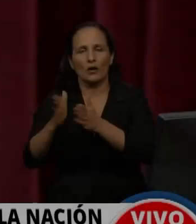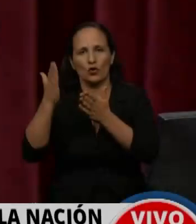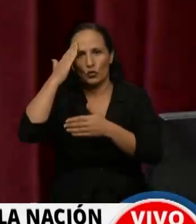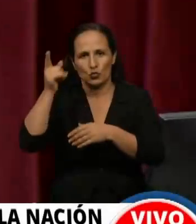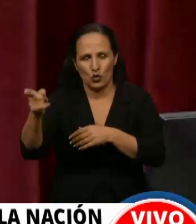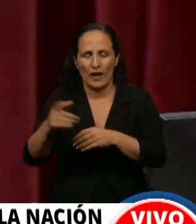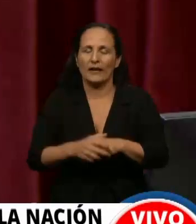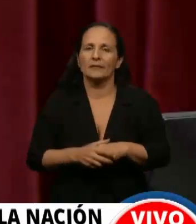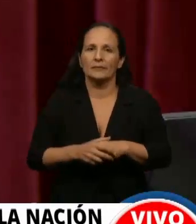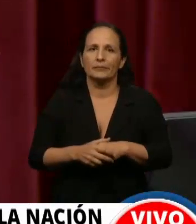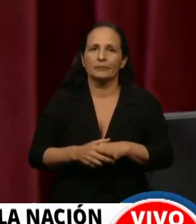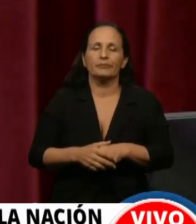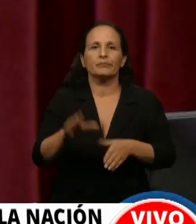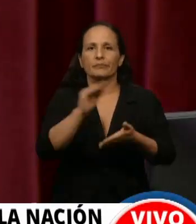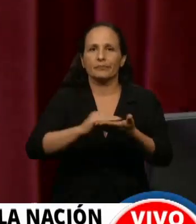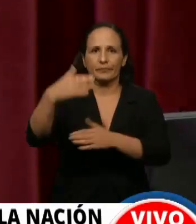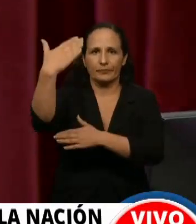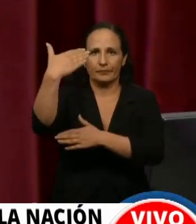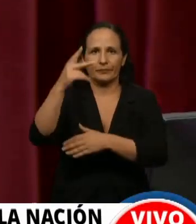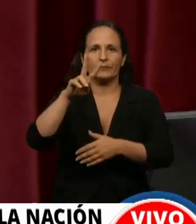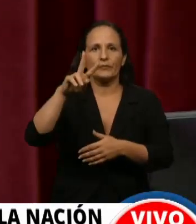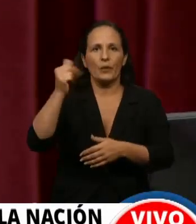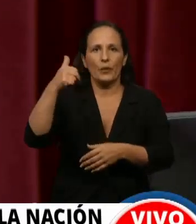En el uso de la palabra, la diputada